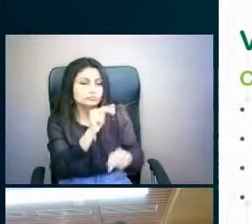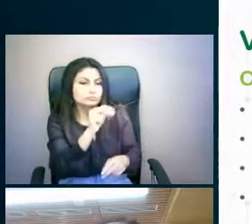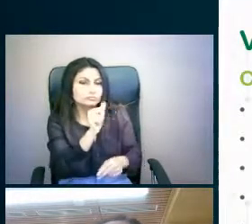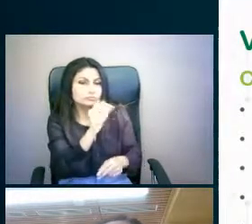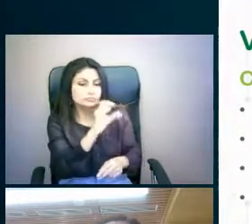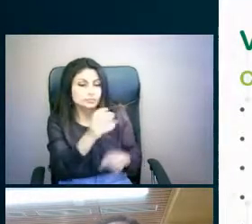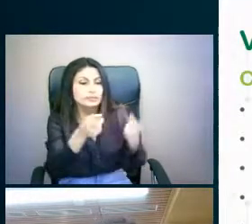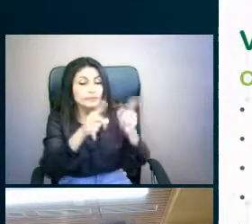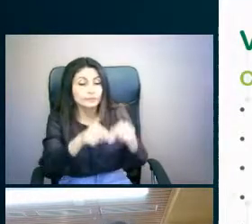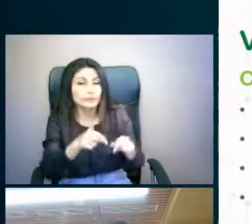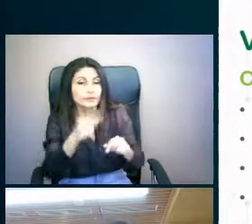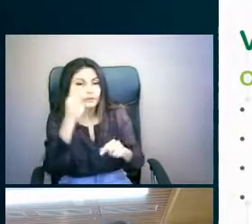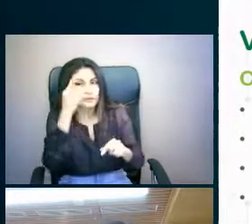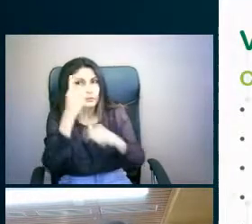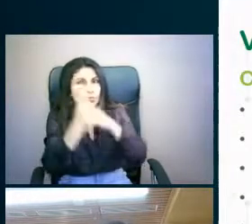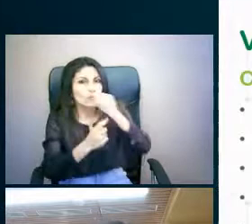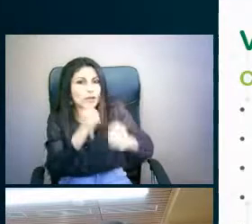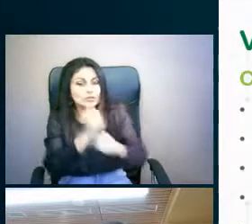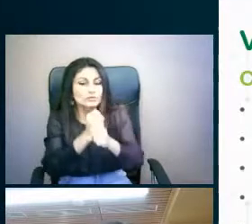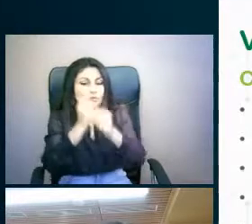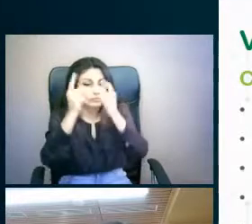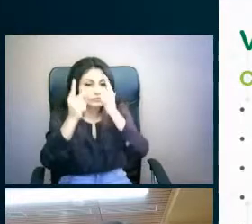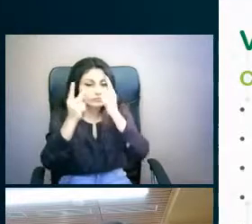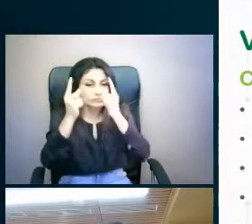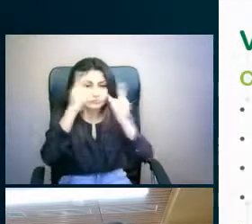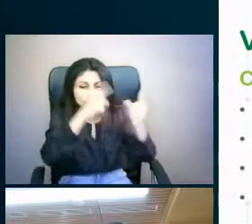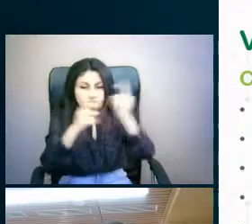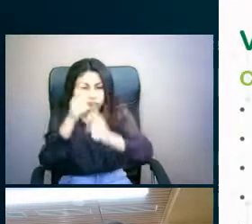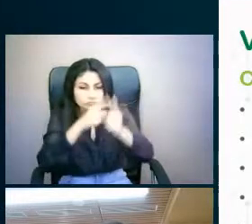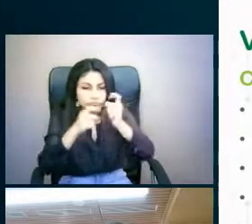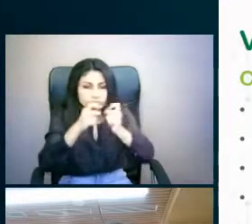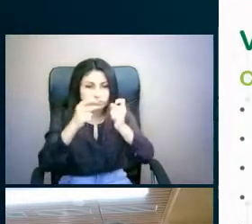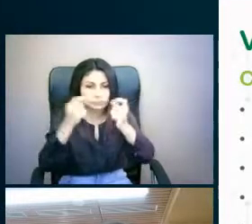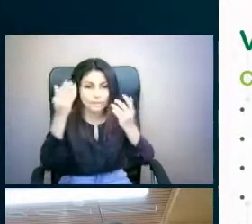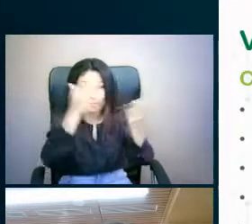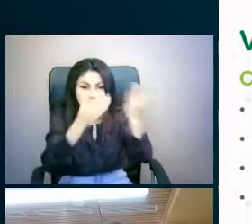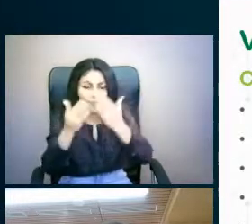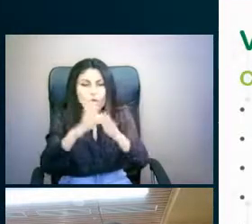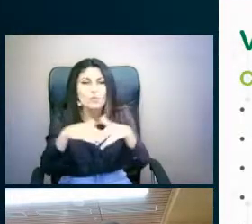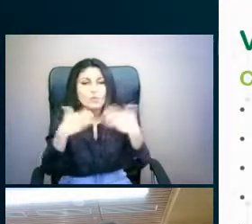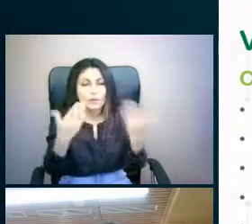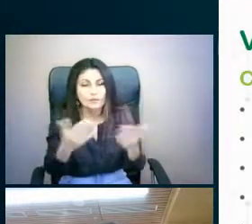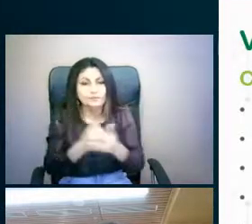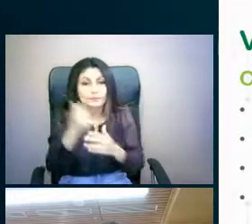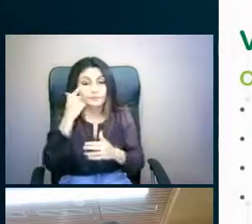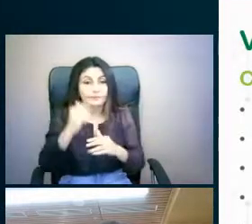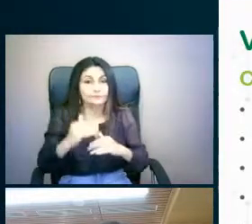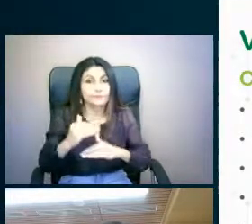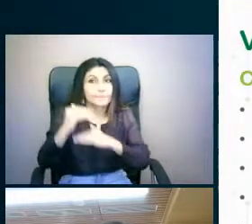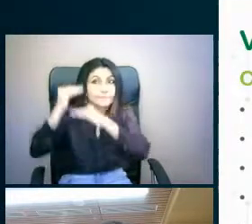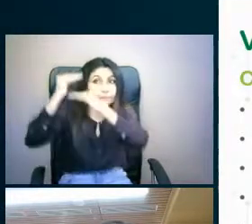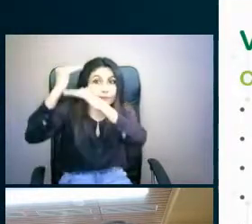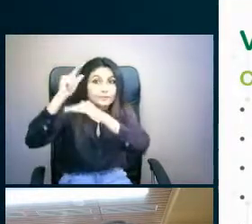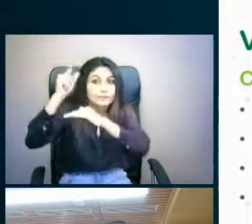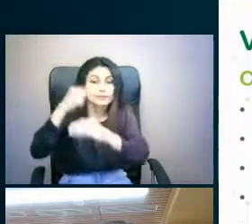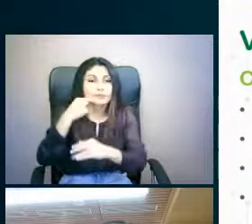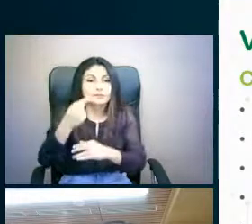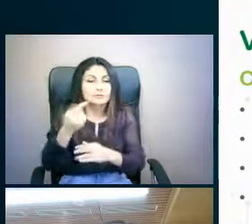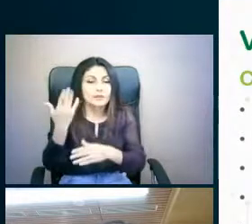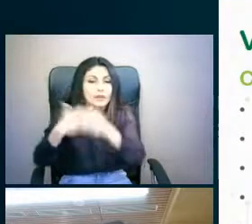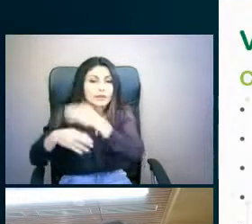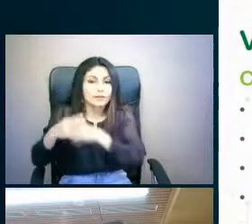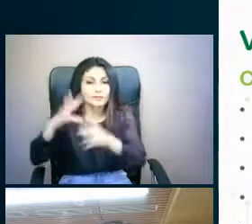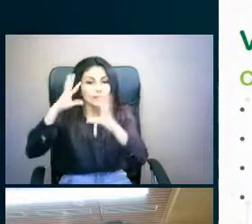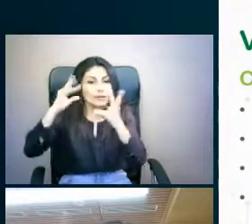de análisis que se quiera tener. En la parte superior podemos observar que antes se ingresaba el número de acuerdo comercial en